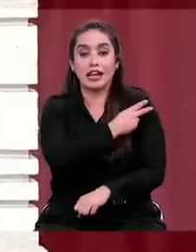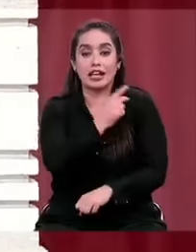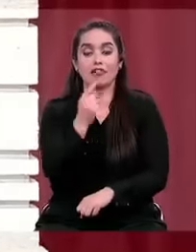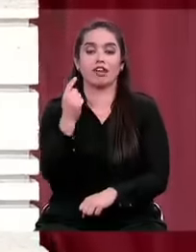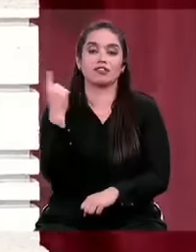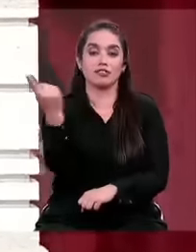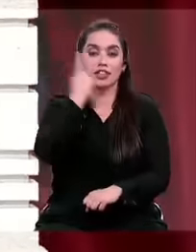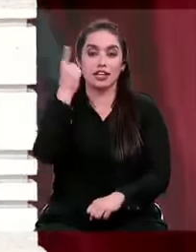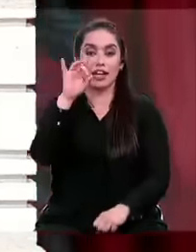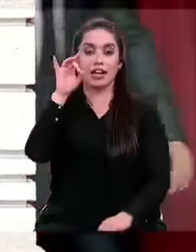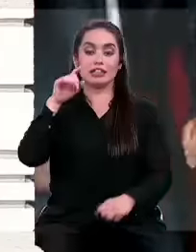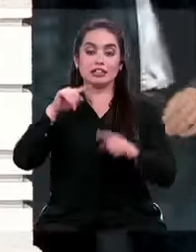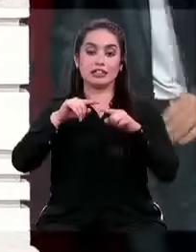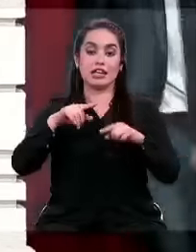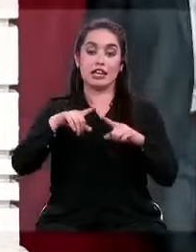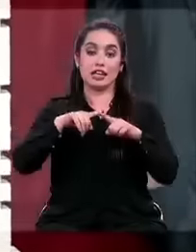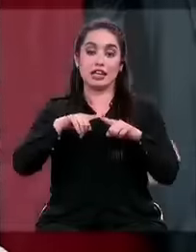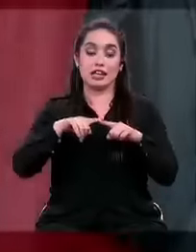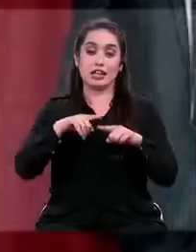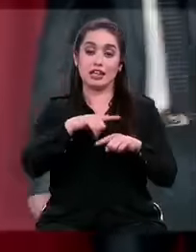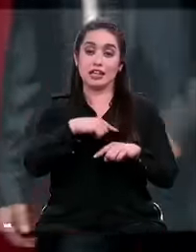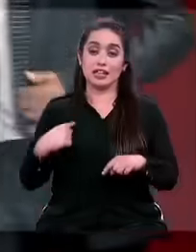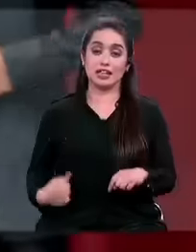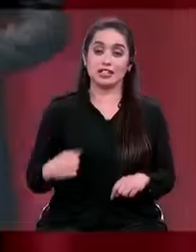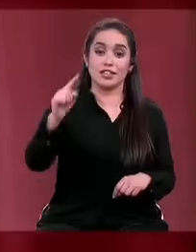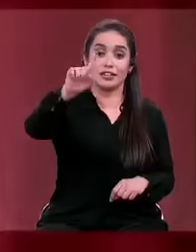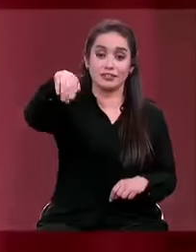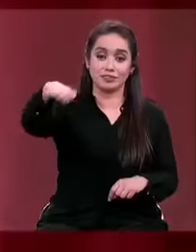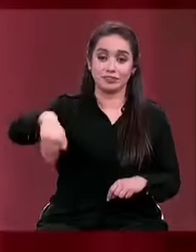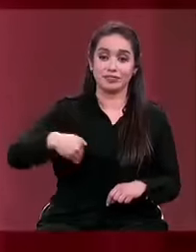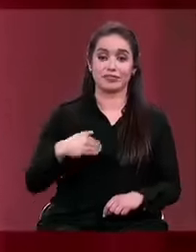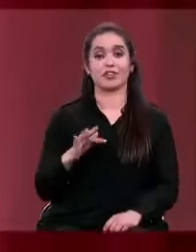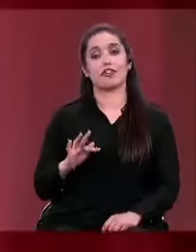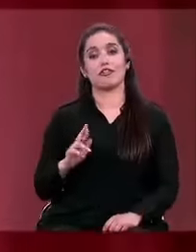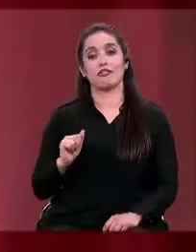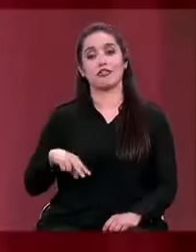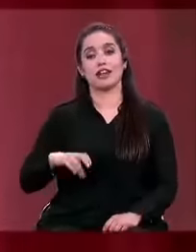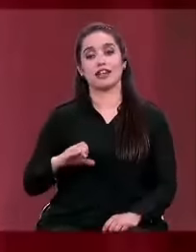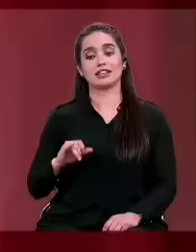el señor Francisco. Ya, ¿qué pasa, el chino? Ya, a ver.